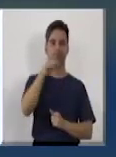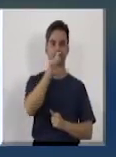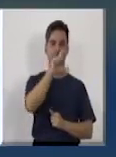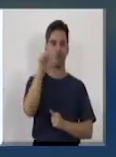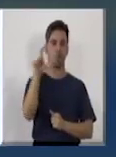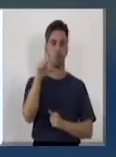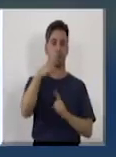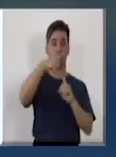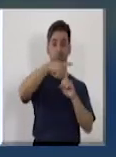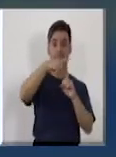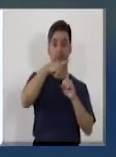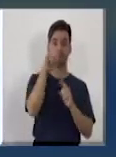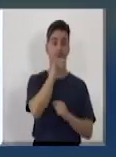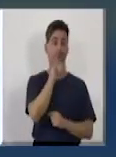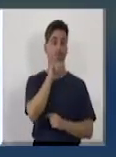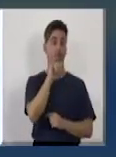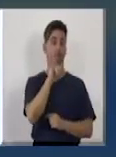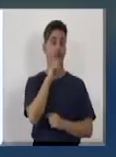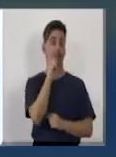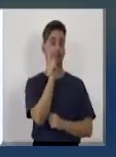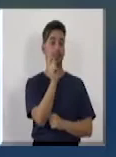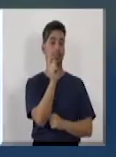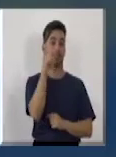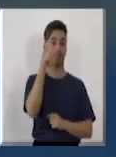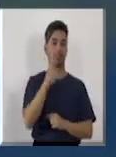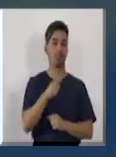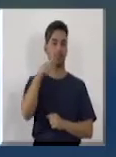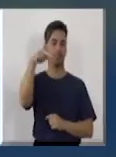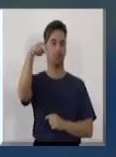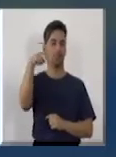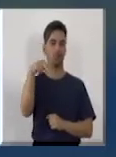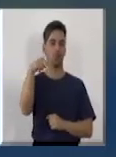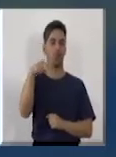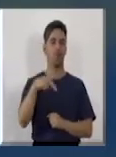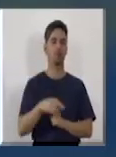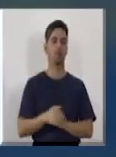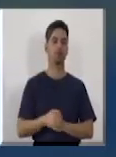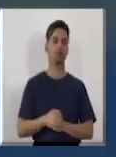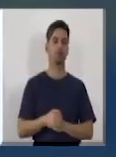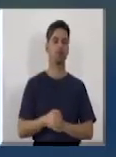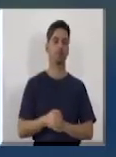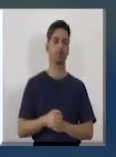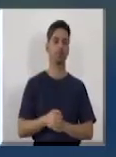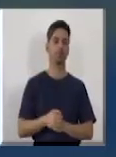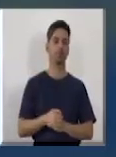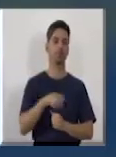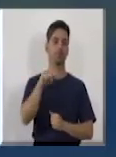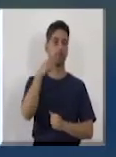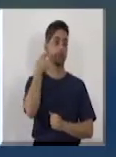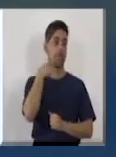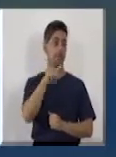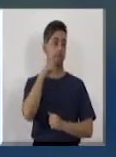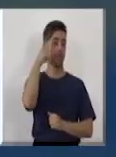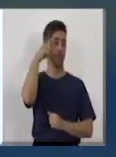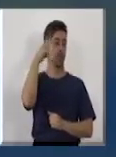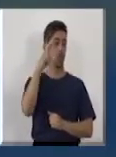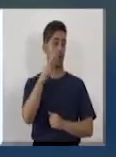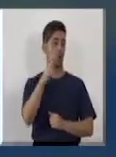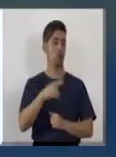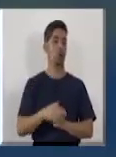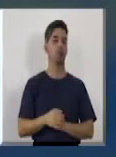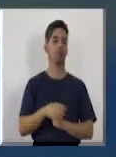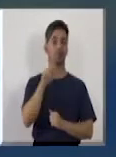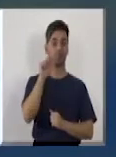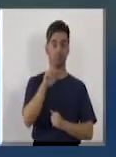periodo va a ser igual al tiempo entre el número de oscilaciones completas. Y también recordamos en